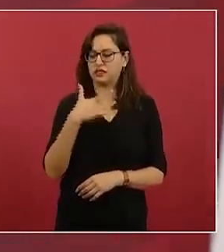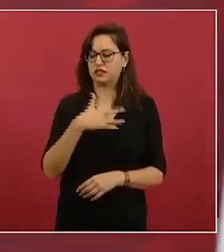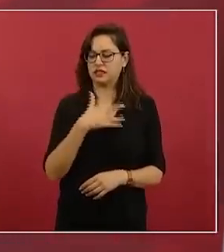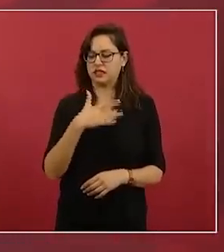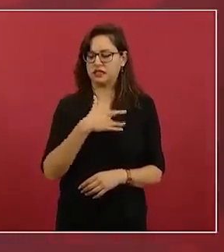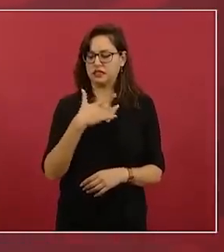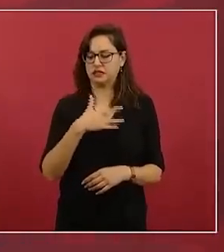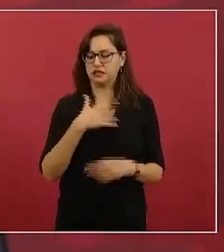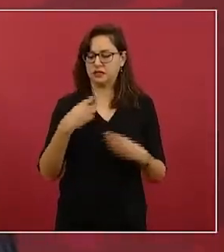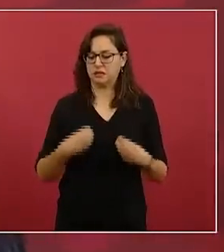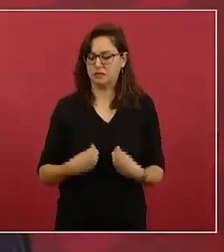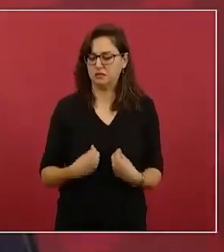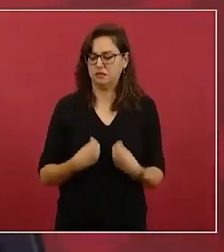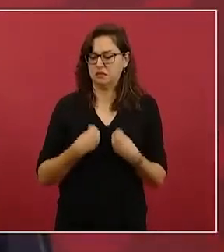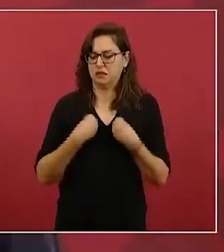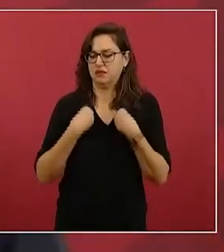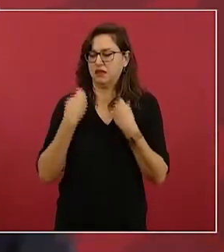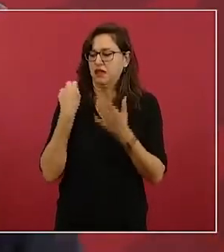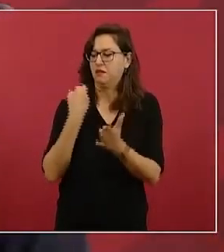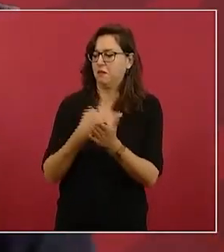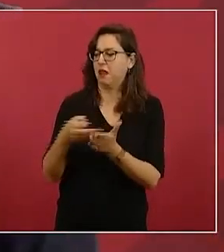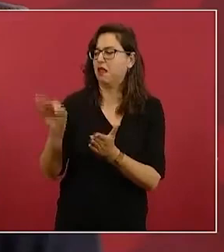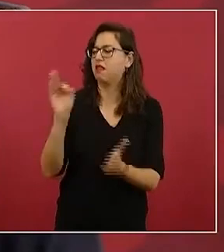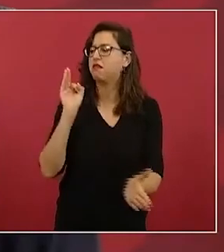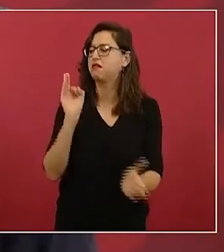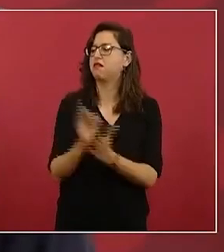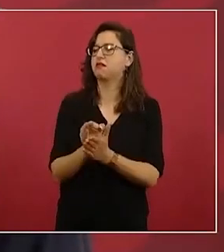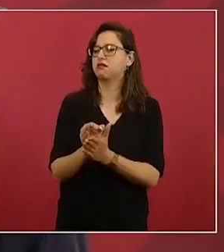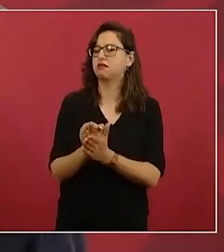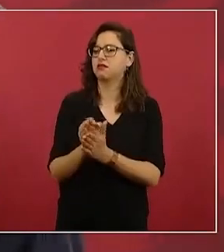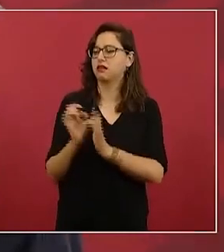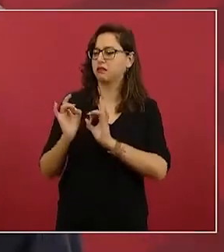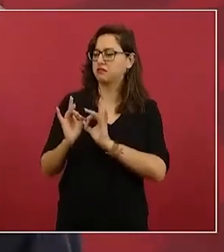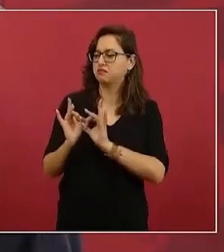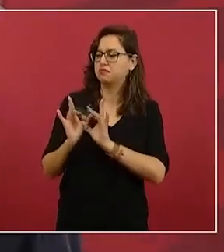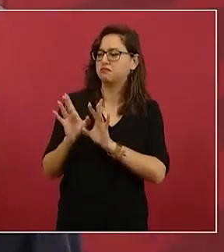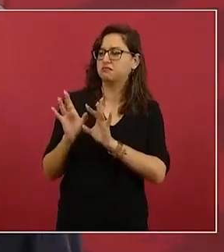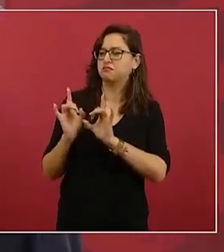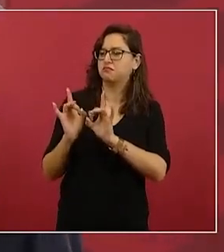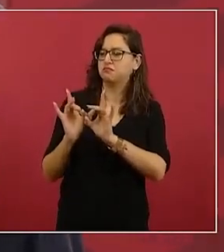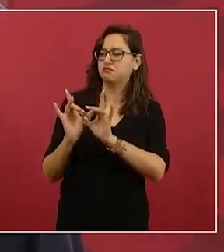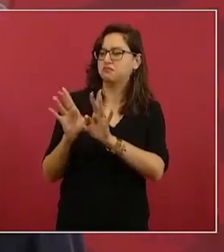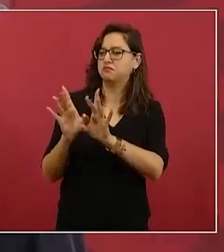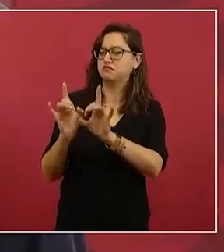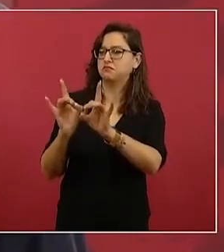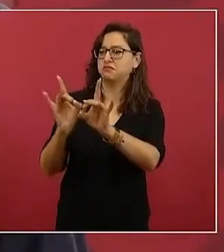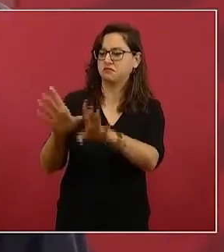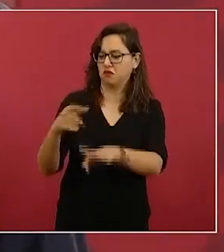con arrojo,